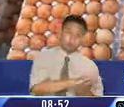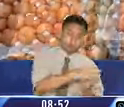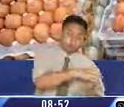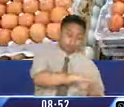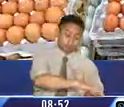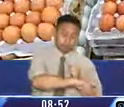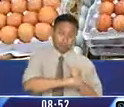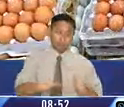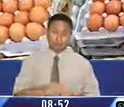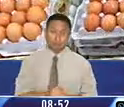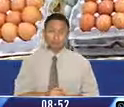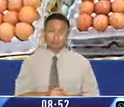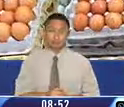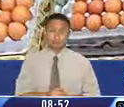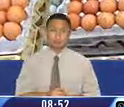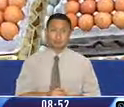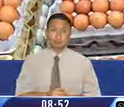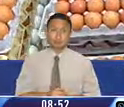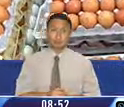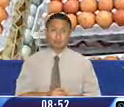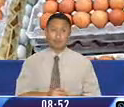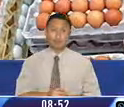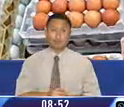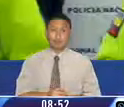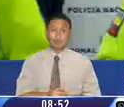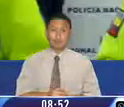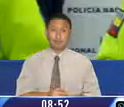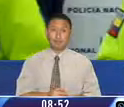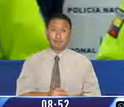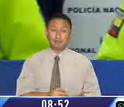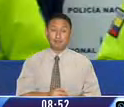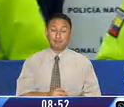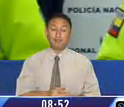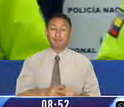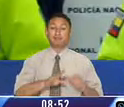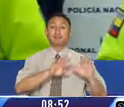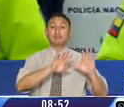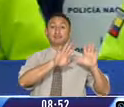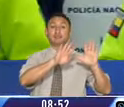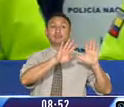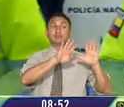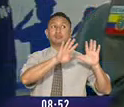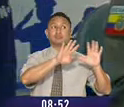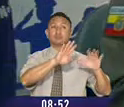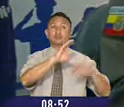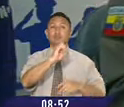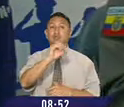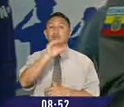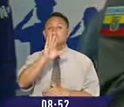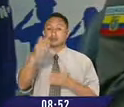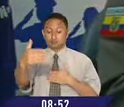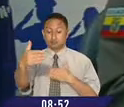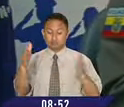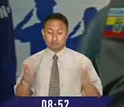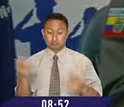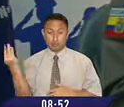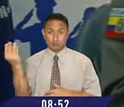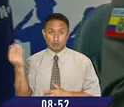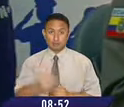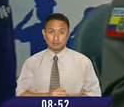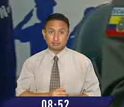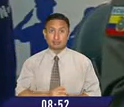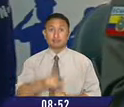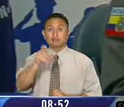de las intervenciones, allí estaba lo robado. 905 cubetas de huevo. Las personas afectadas han